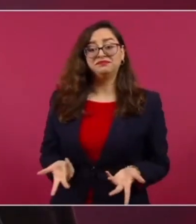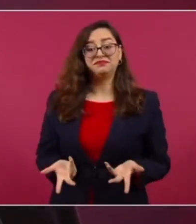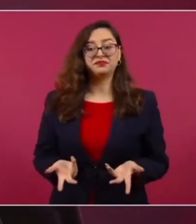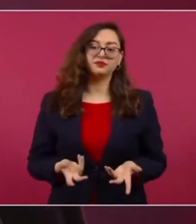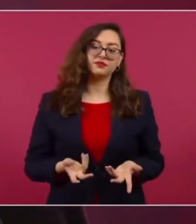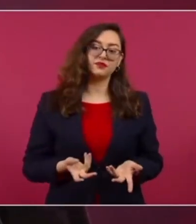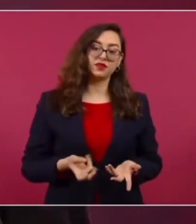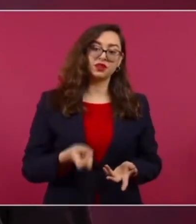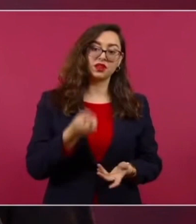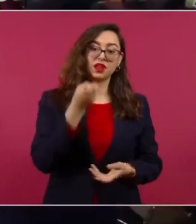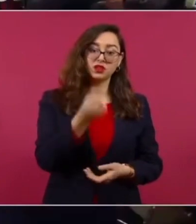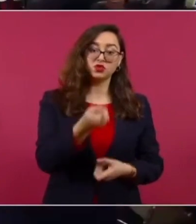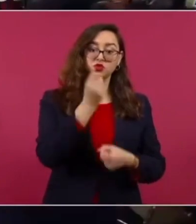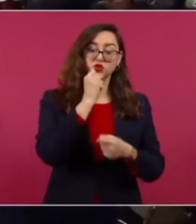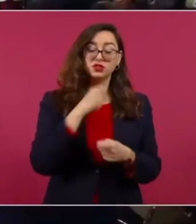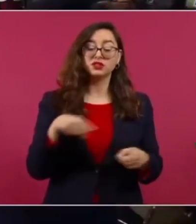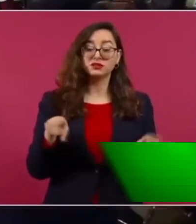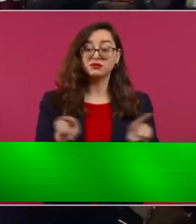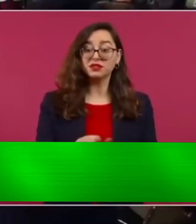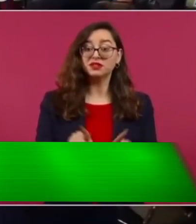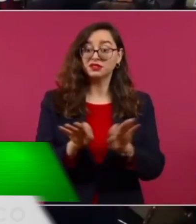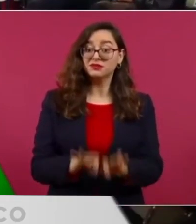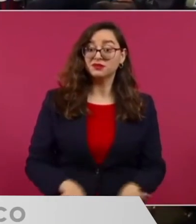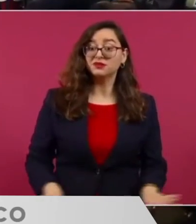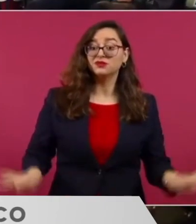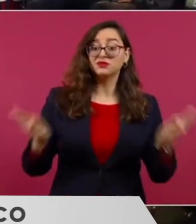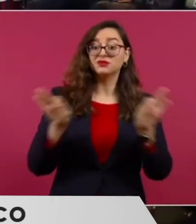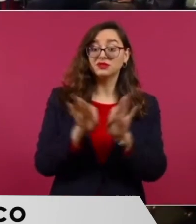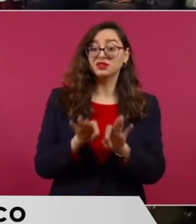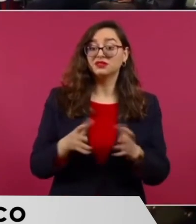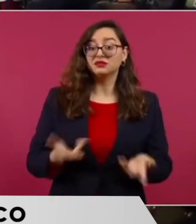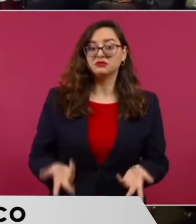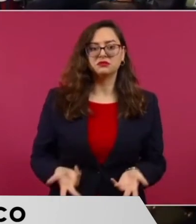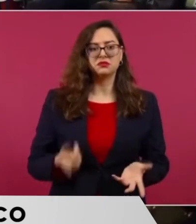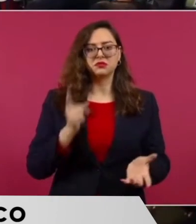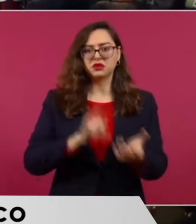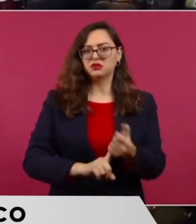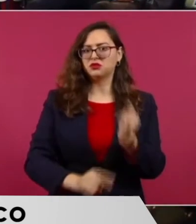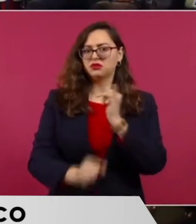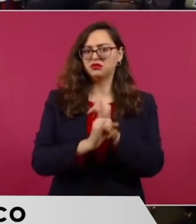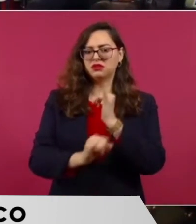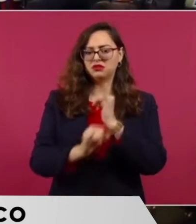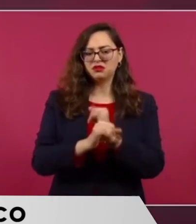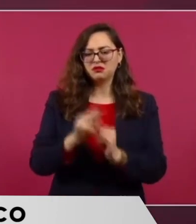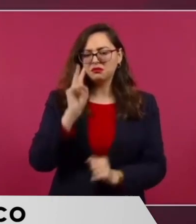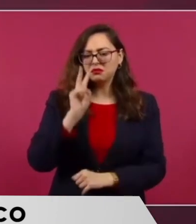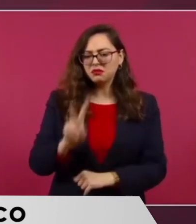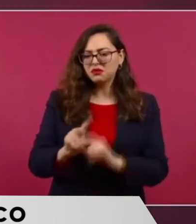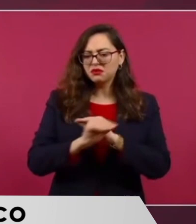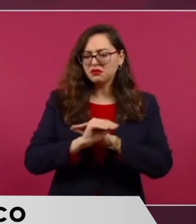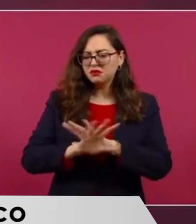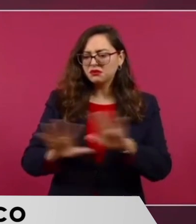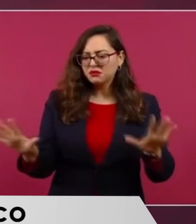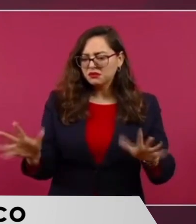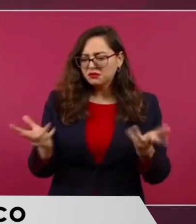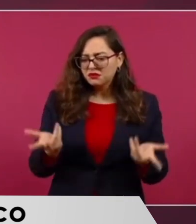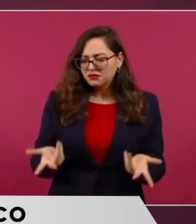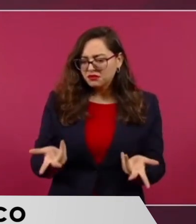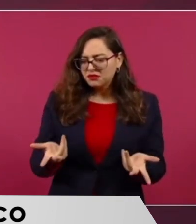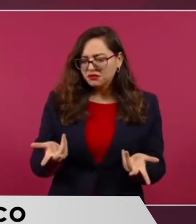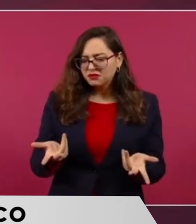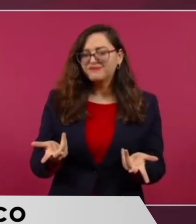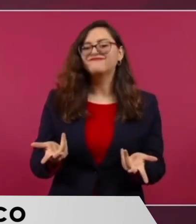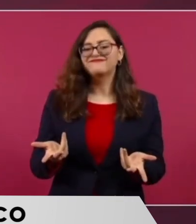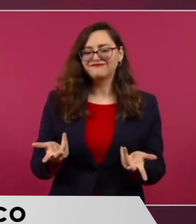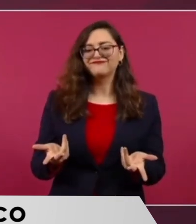¿no? Que siempre hemos sostenido, no se debe de confundir el